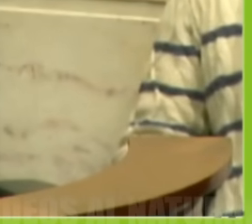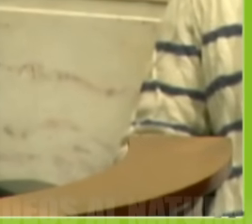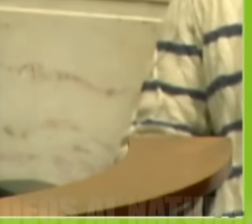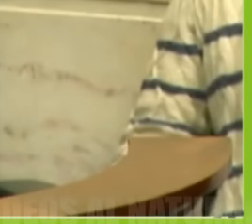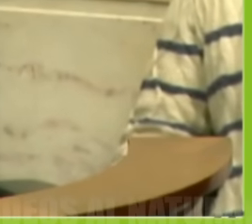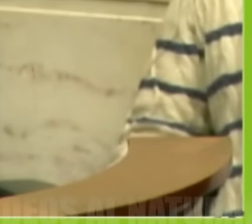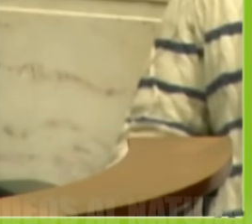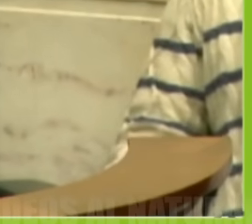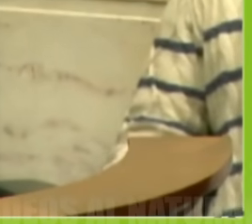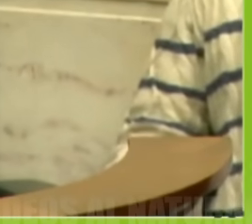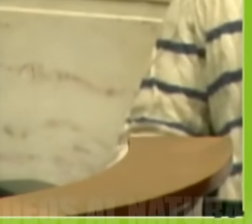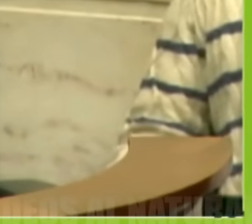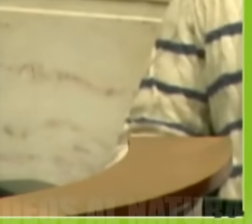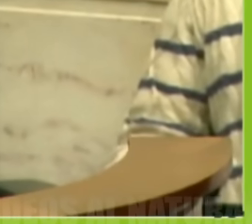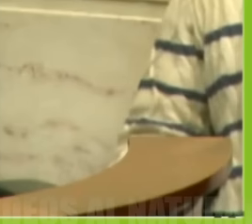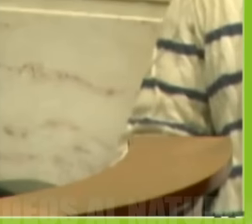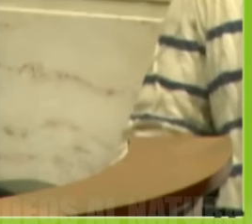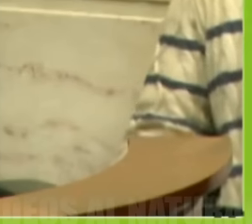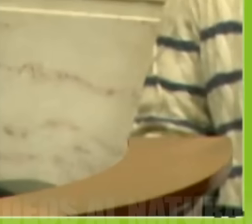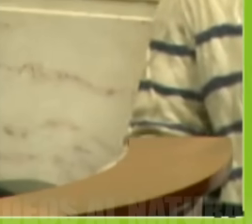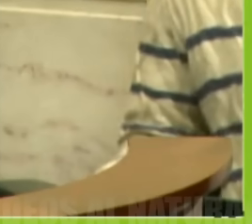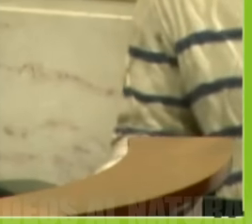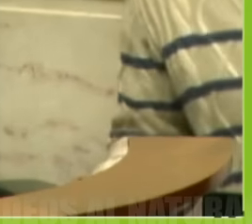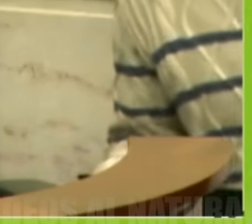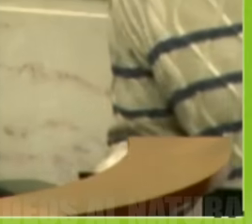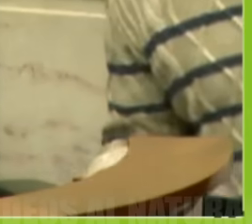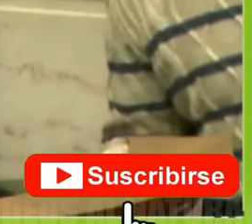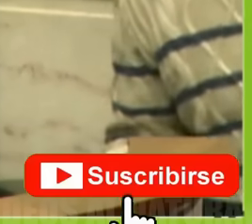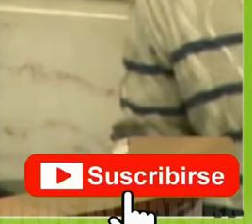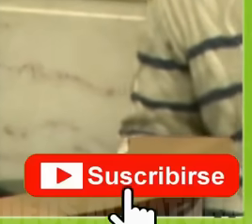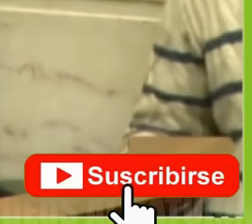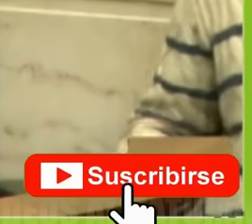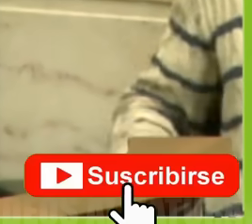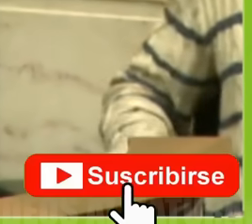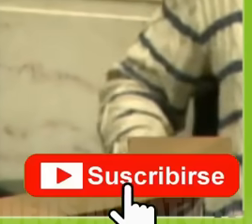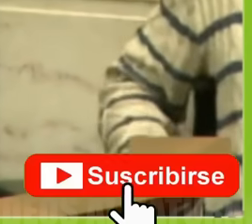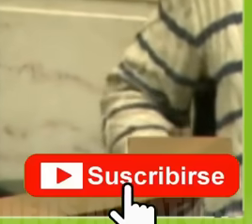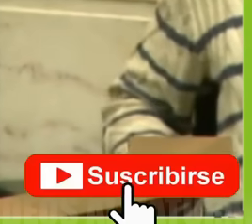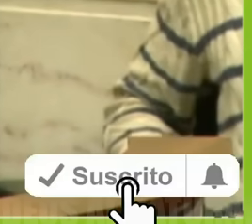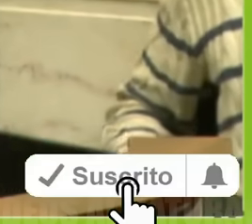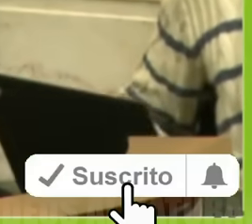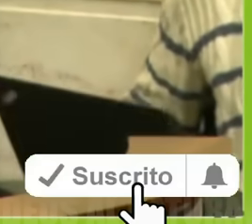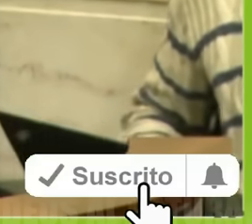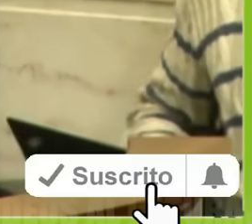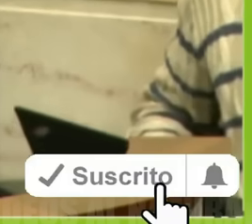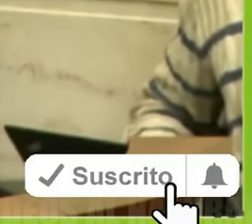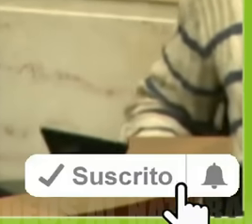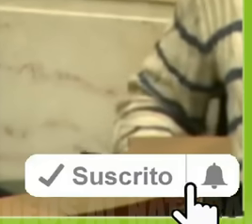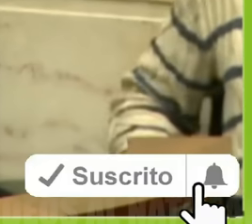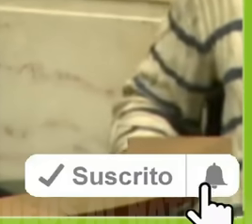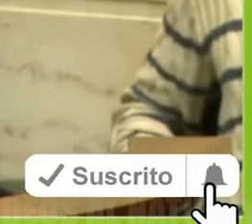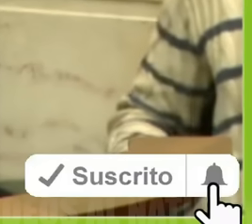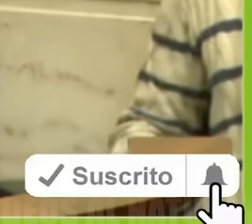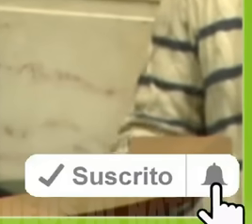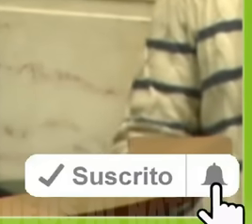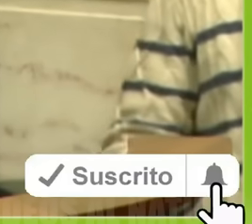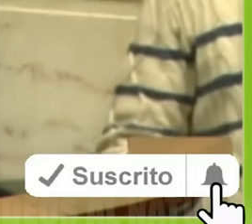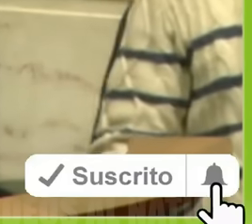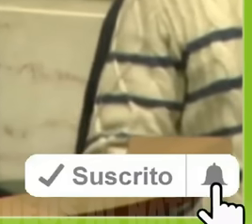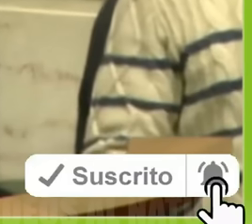los narcotraficantes y más se abraza el poder político con el